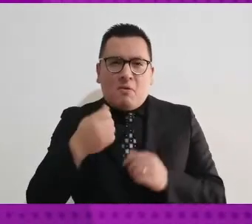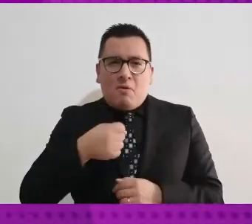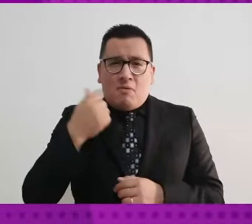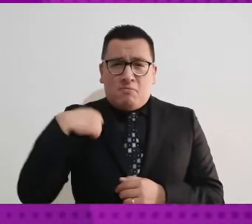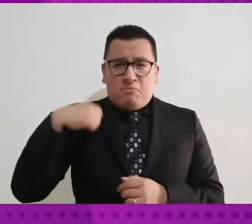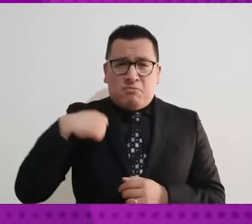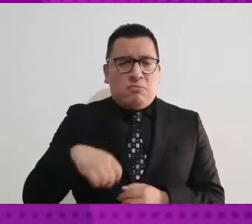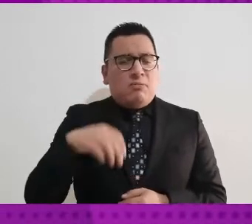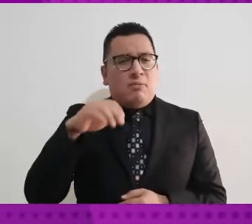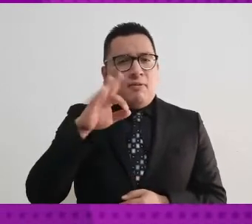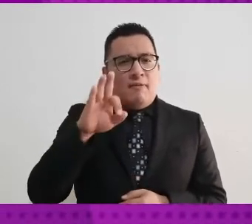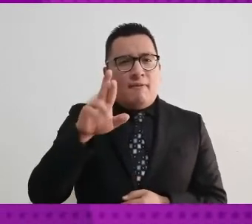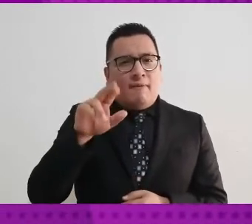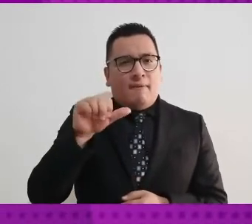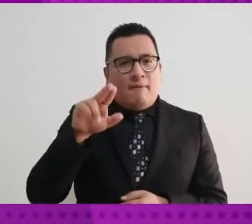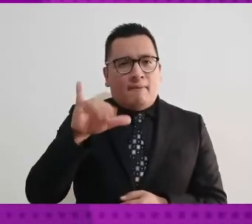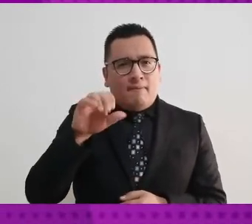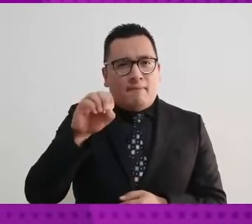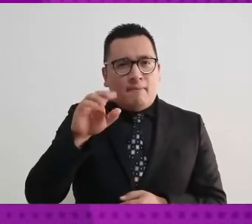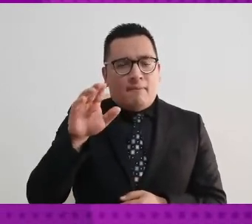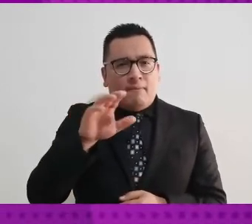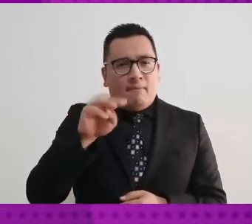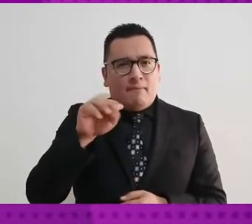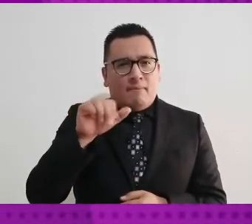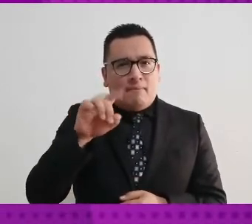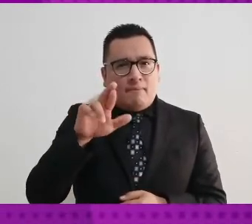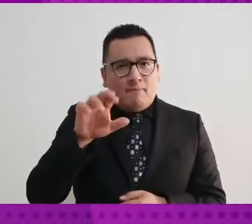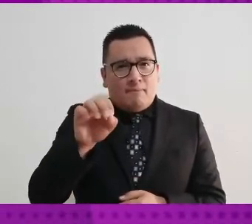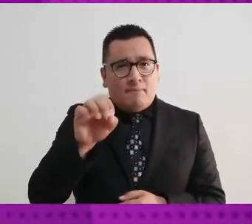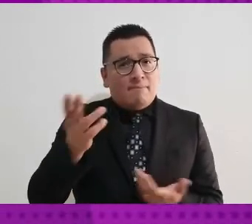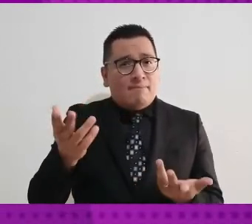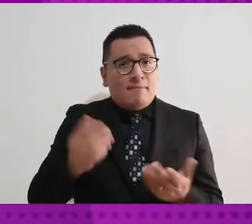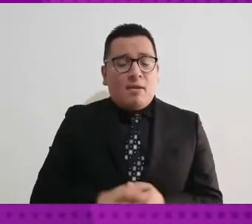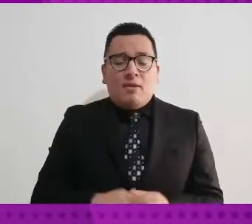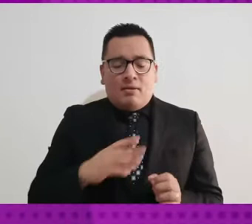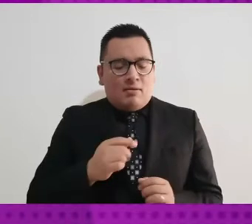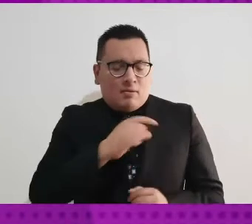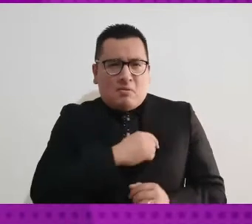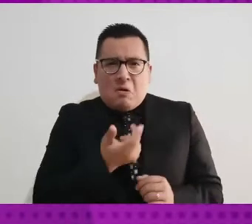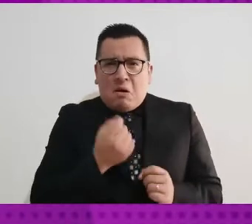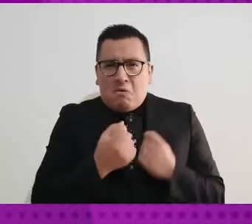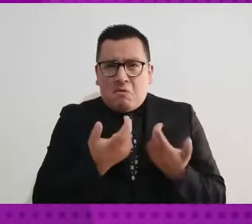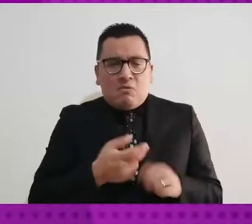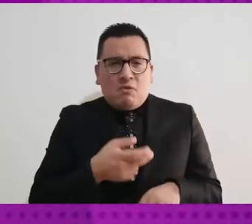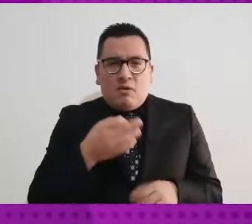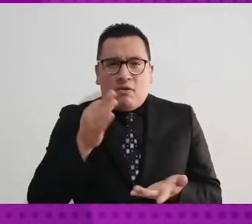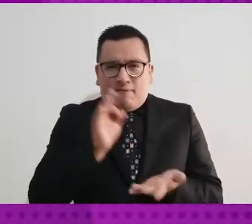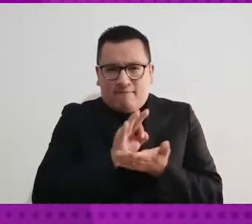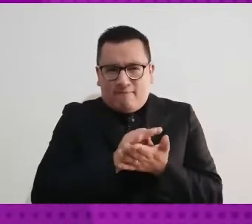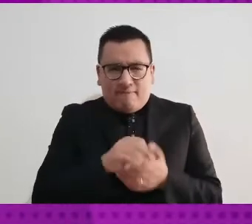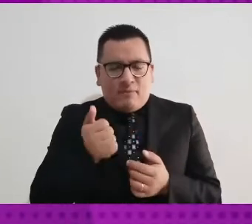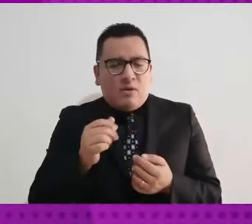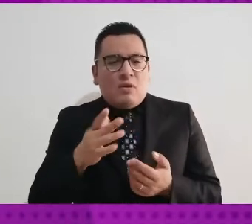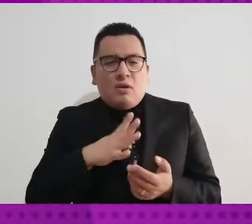reflejada, va a encontrar pines de plástico, ¿no? O de estos que son de aluminio también,